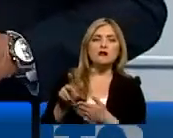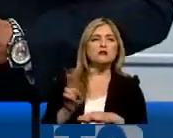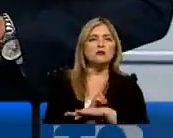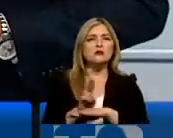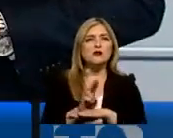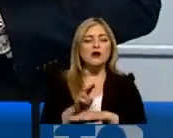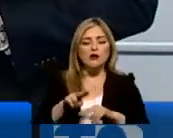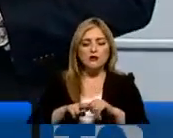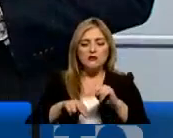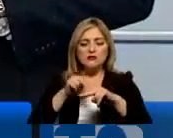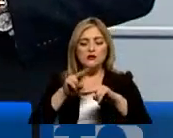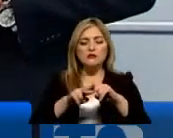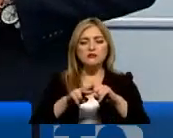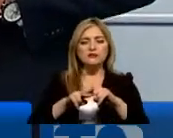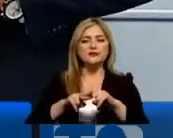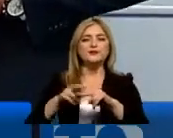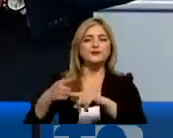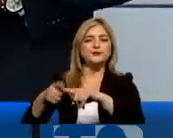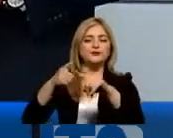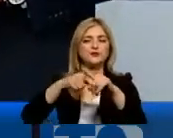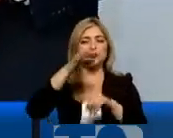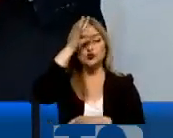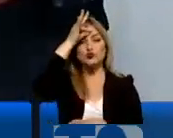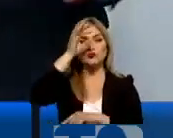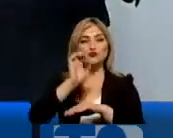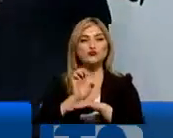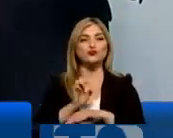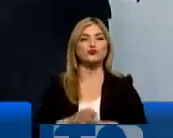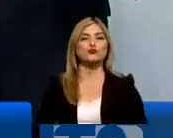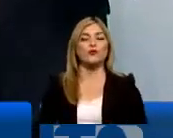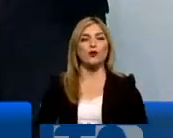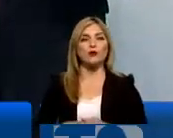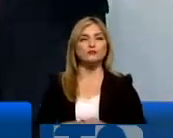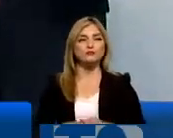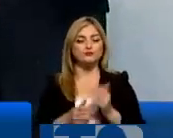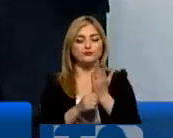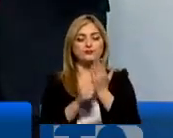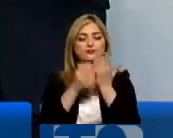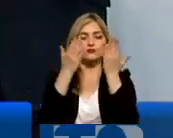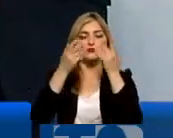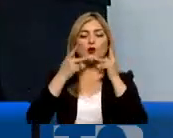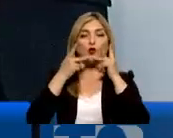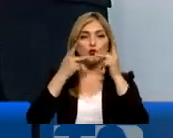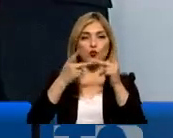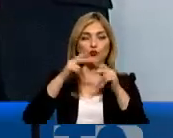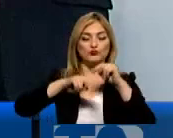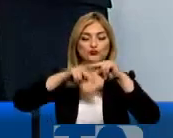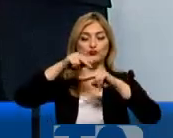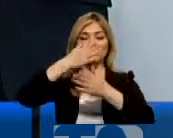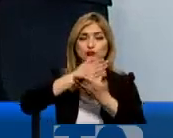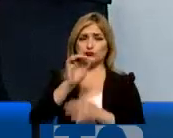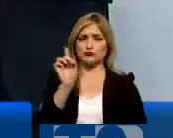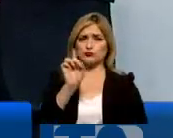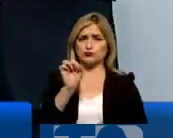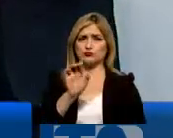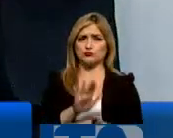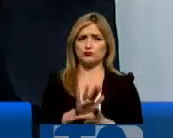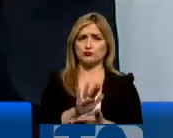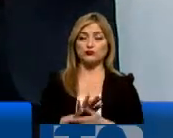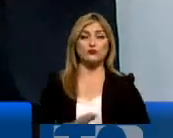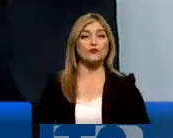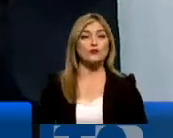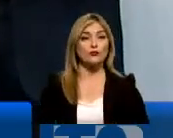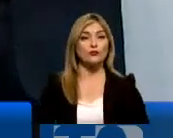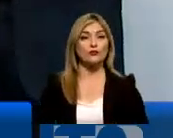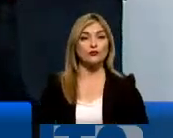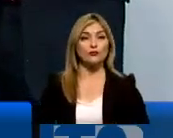utilizado para la construcción de otros hospitales en el país. El ministro de Obras Públicas descarta una paralización de los trabajos en Pedernales y